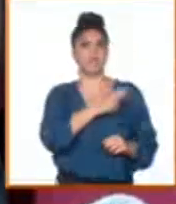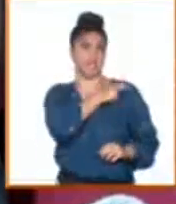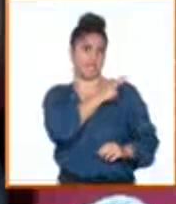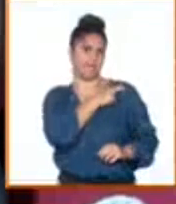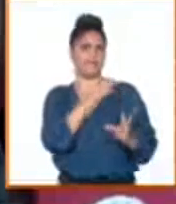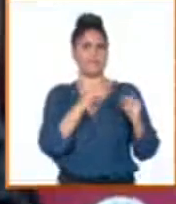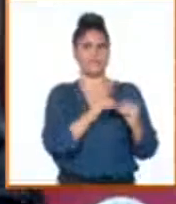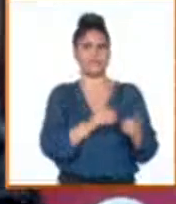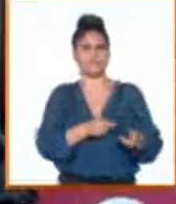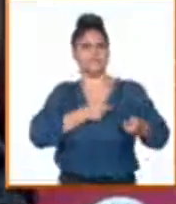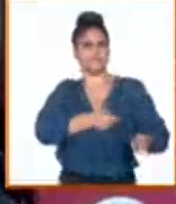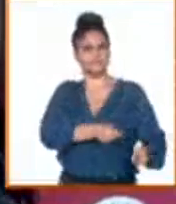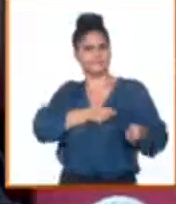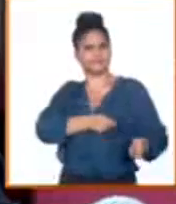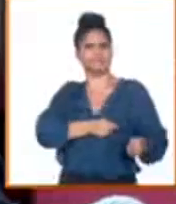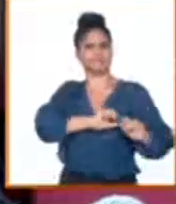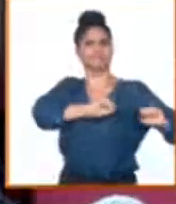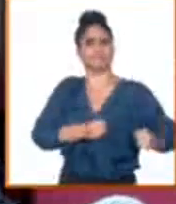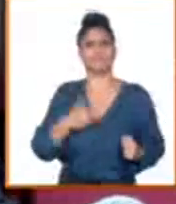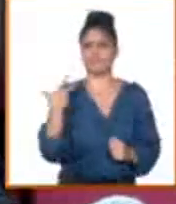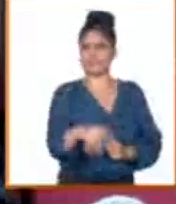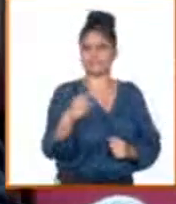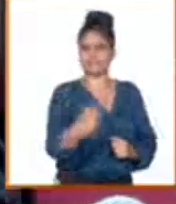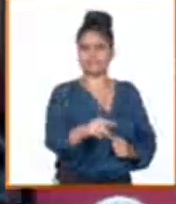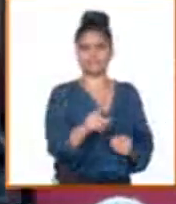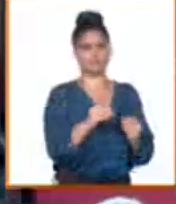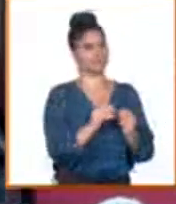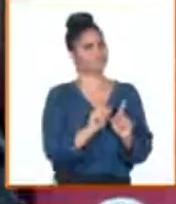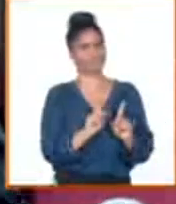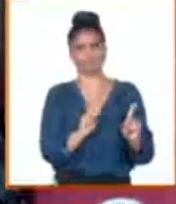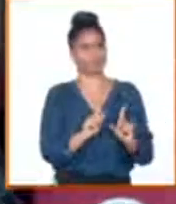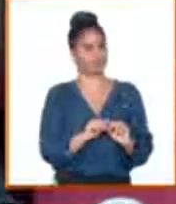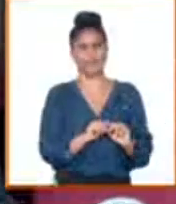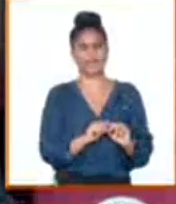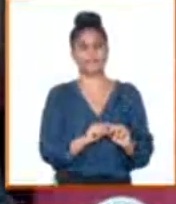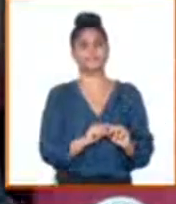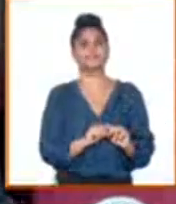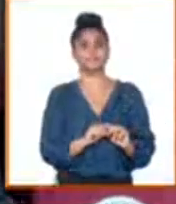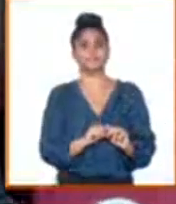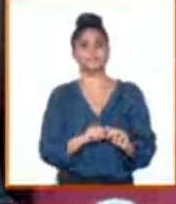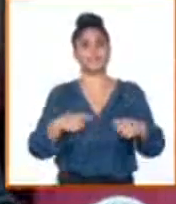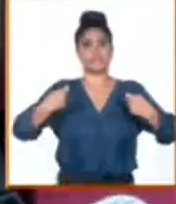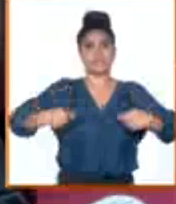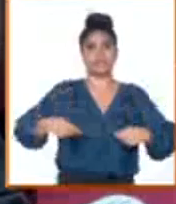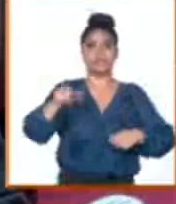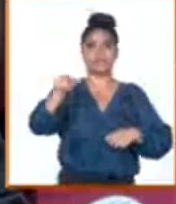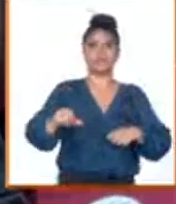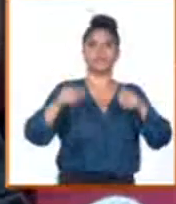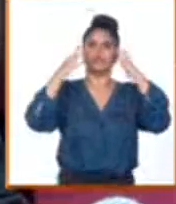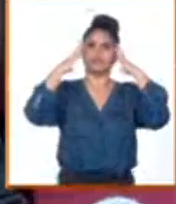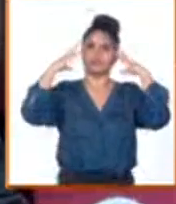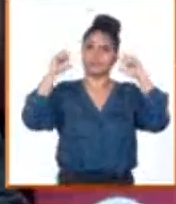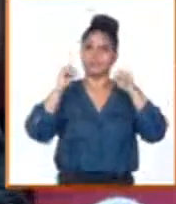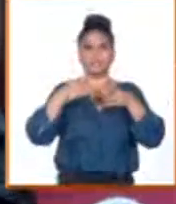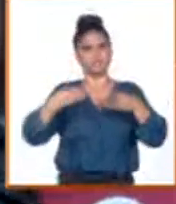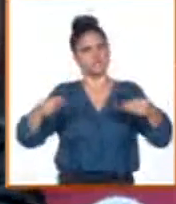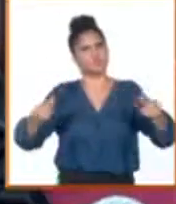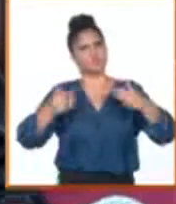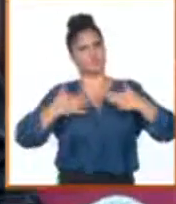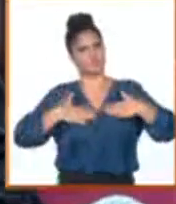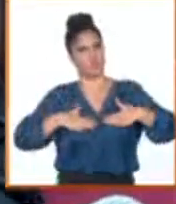detenernos ni crear muchas pausas cuando de comunicación se trata. La comunicación es esencial